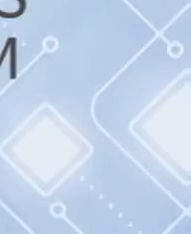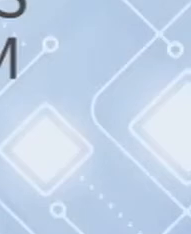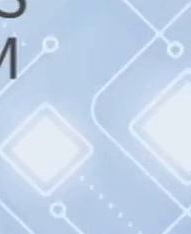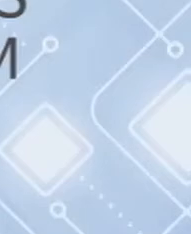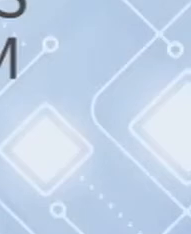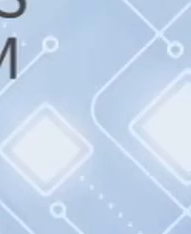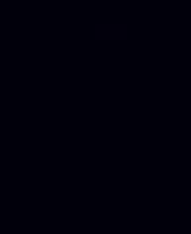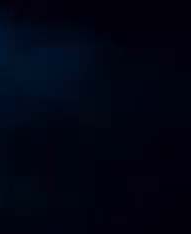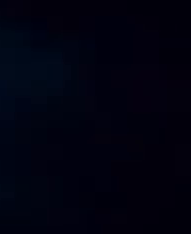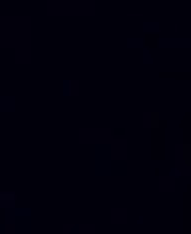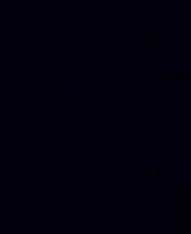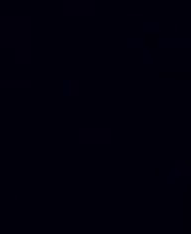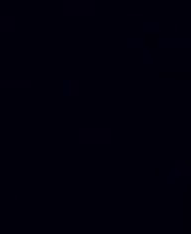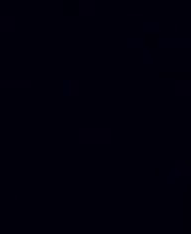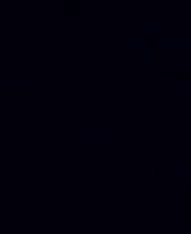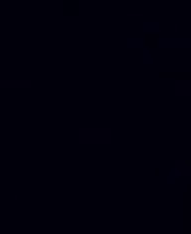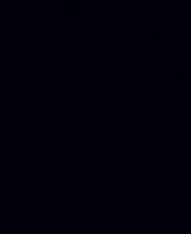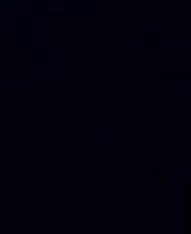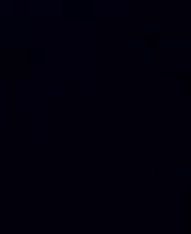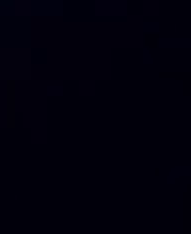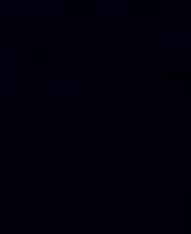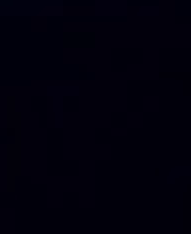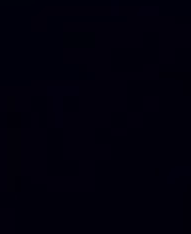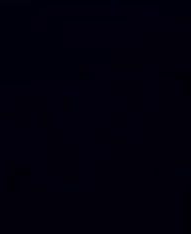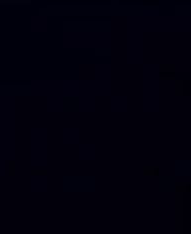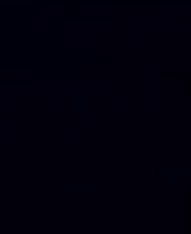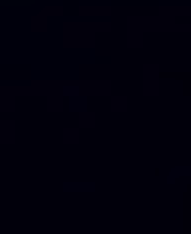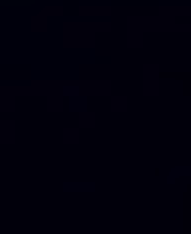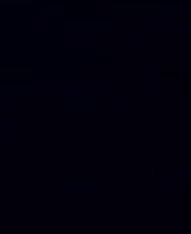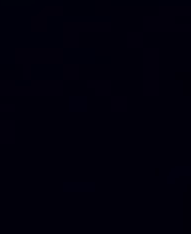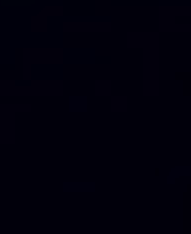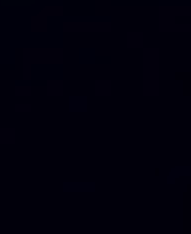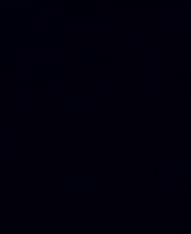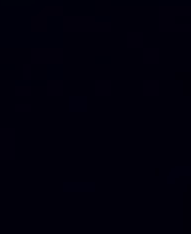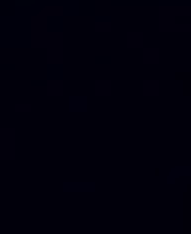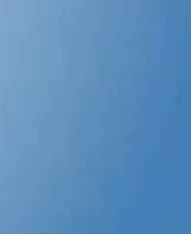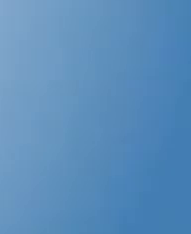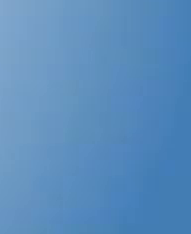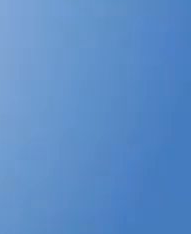11 de la noche. En 13. Costa Rica Televisión.